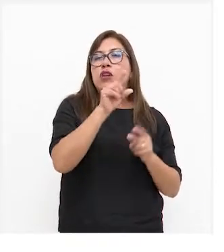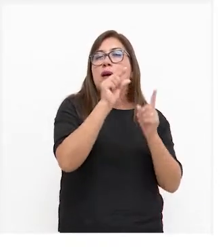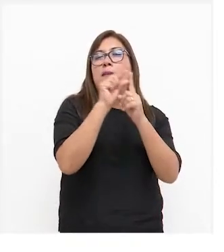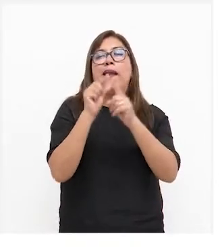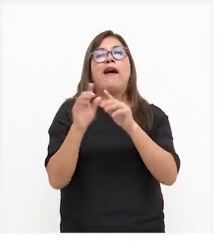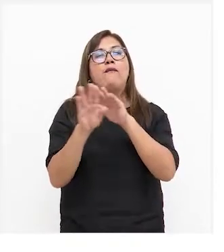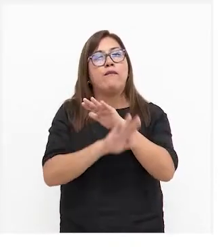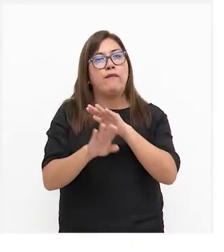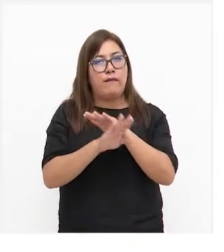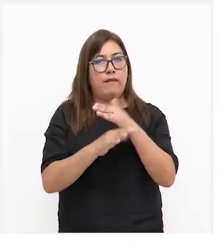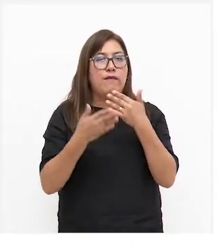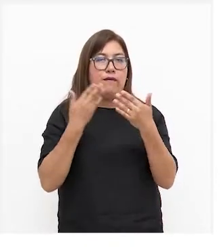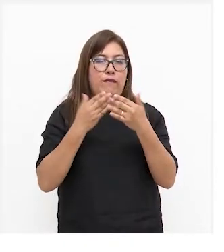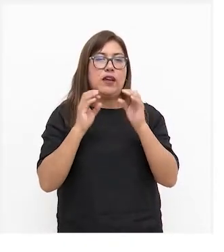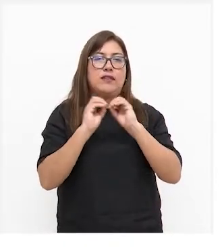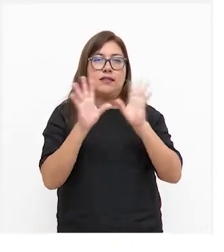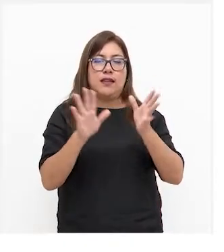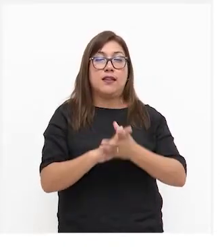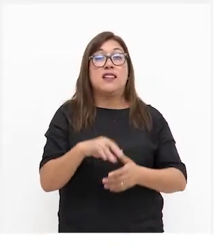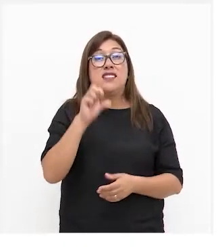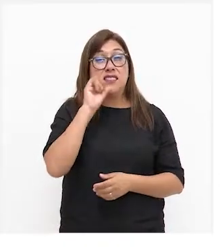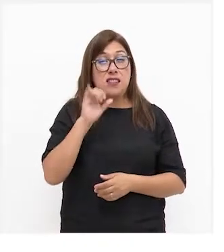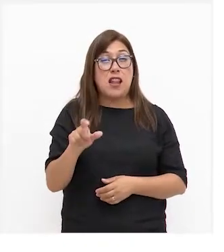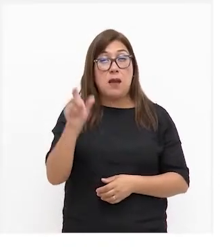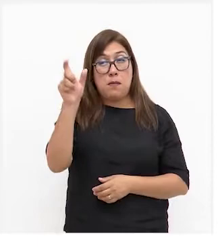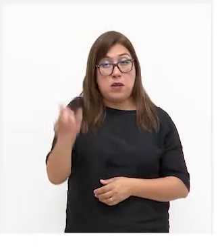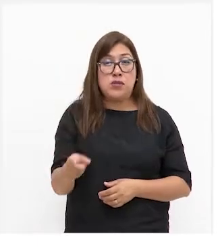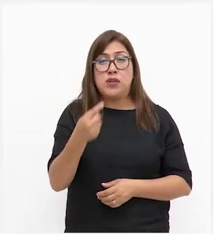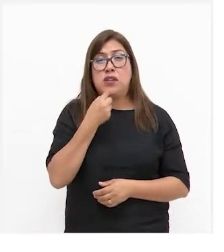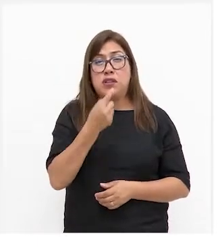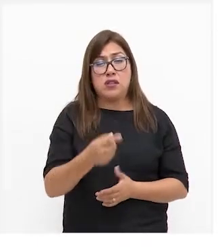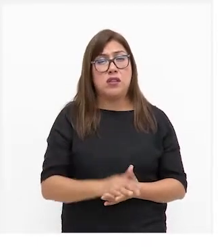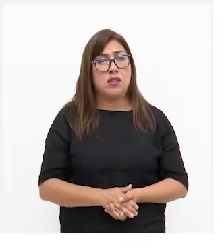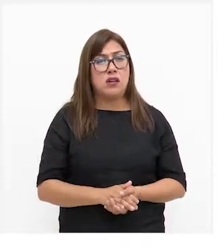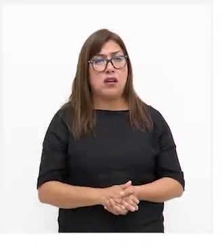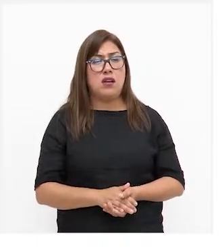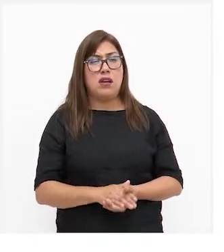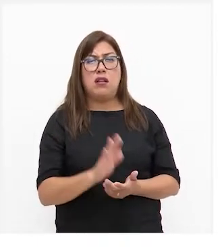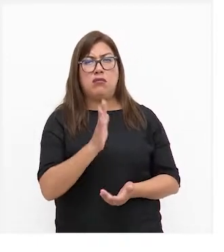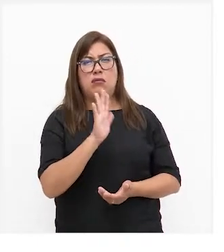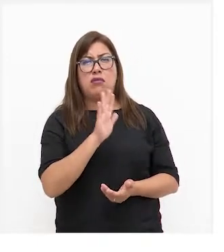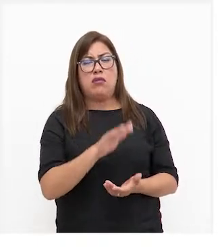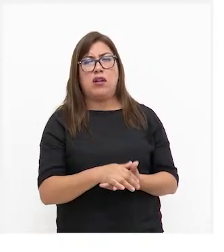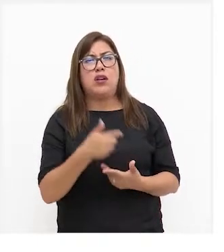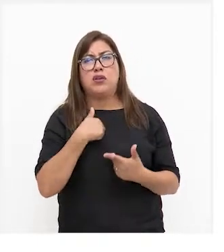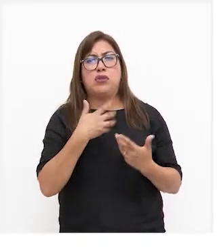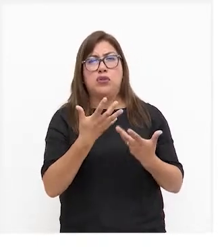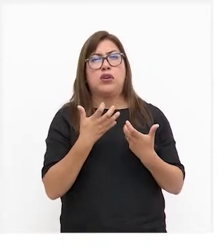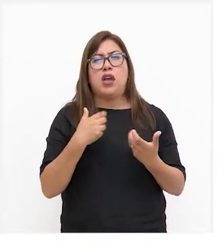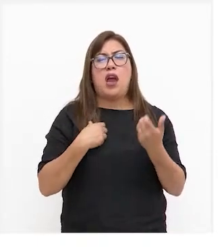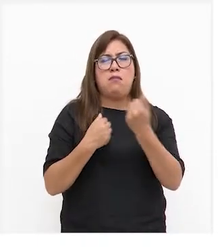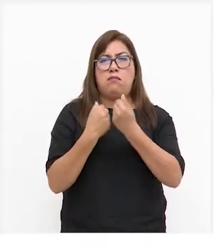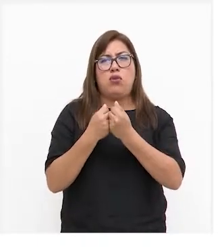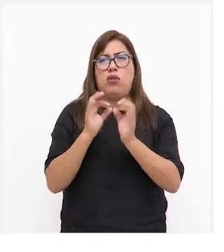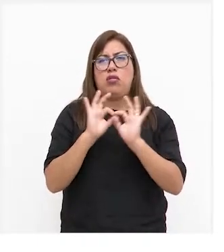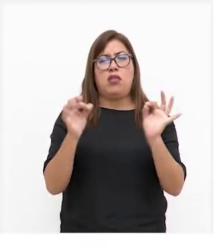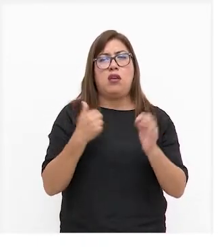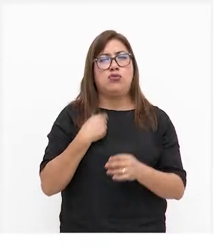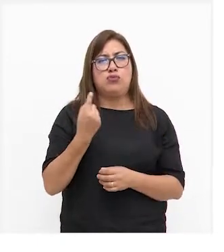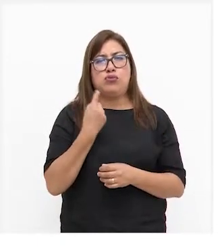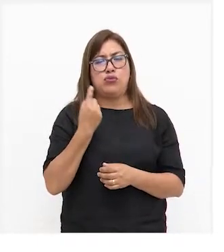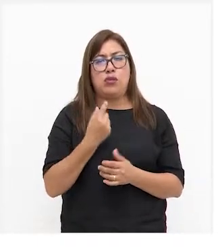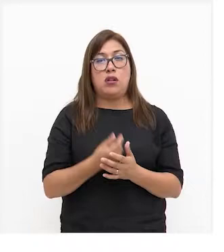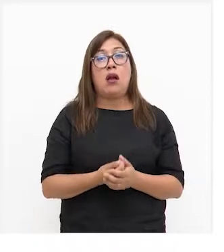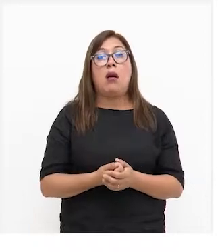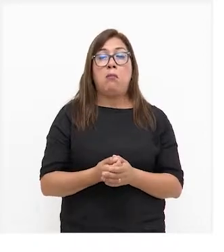claro y sencillo. Si la persona manifiesta no querer que un apoyo la represente, incluso cuando